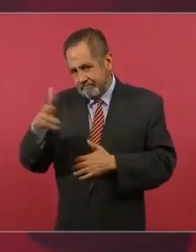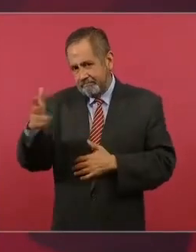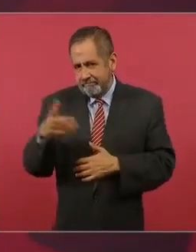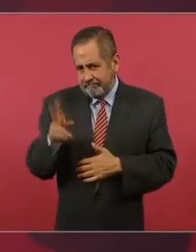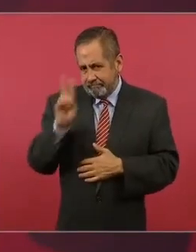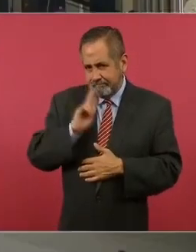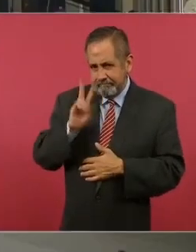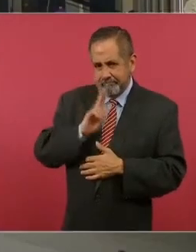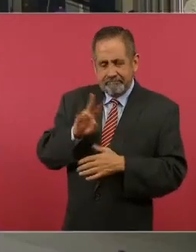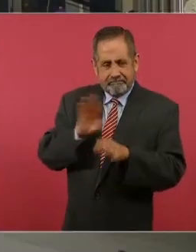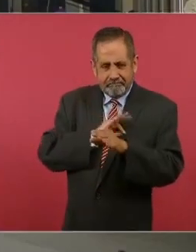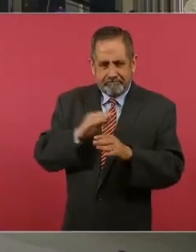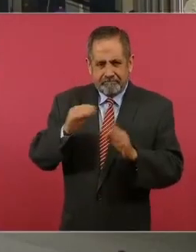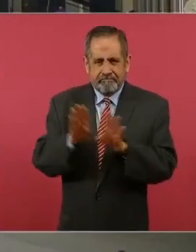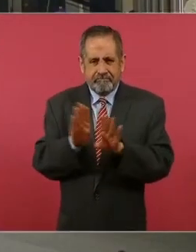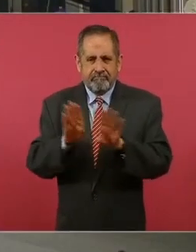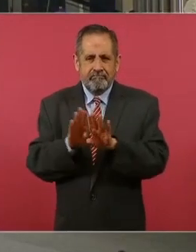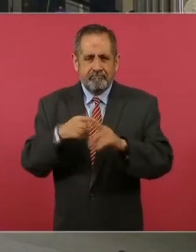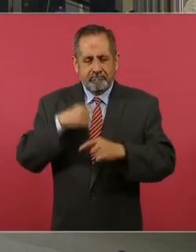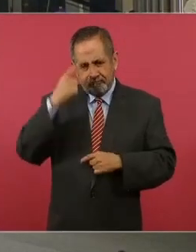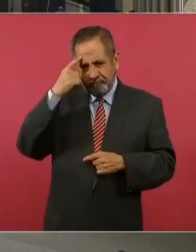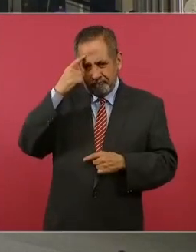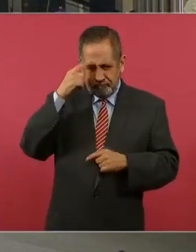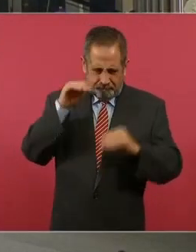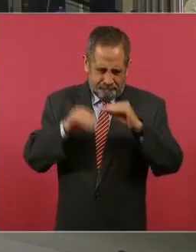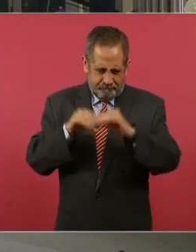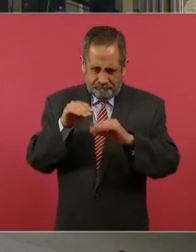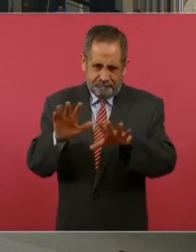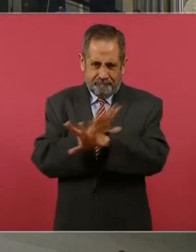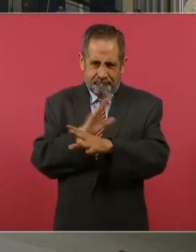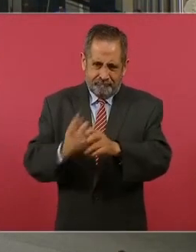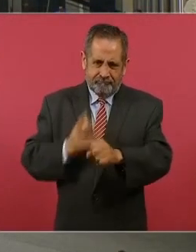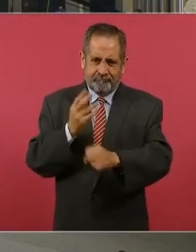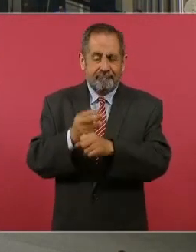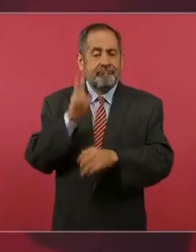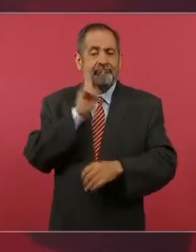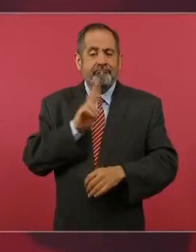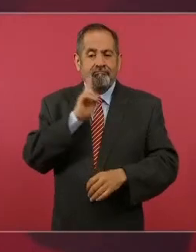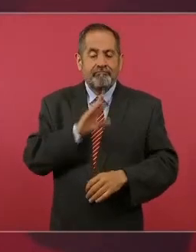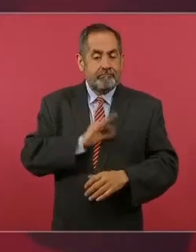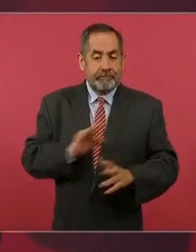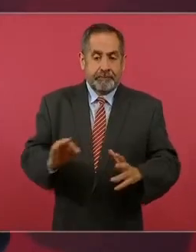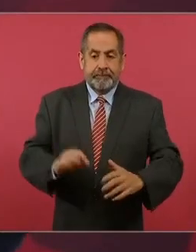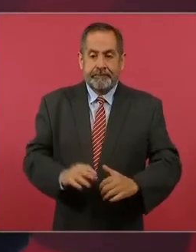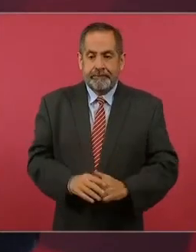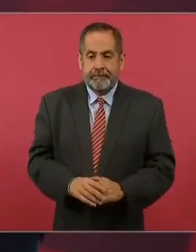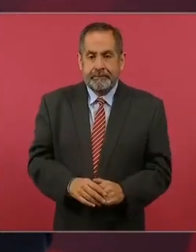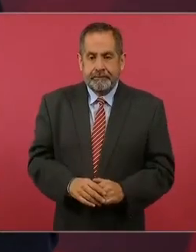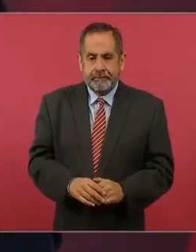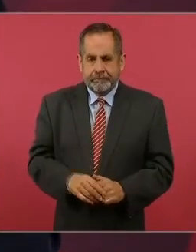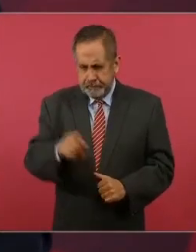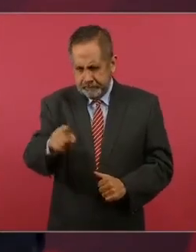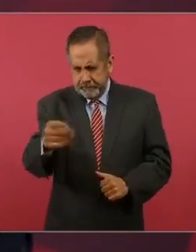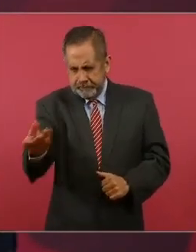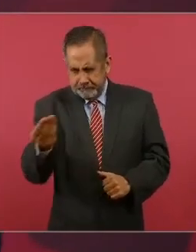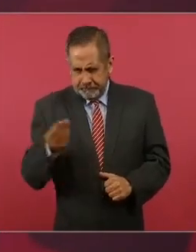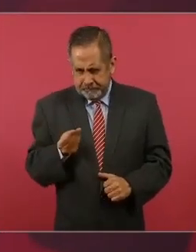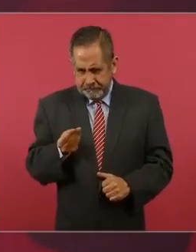todas maneras hay que buscar la forma de atenderlo. Entonces, nos dejas